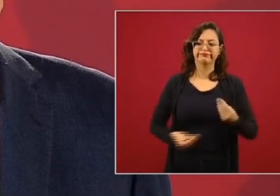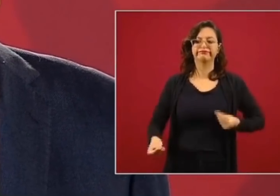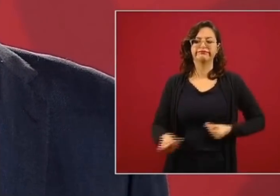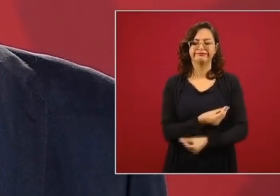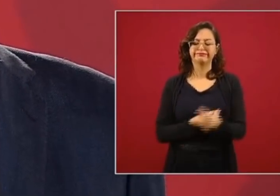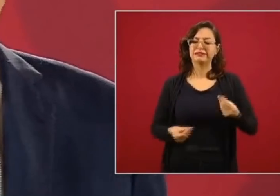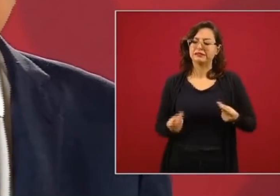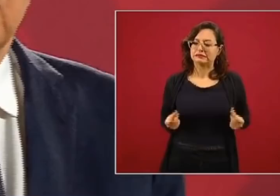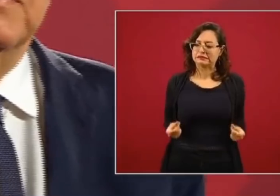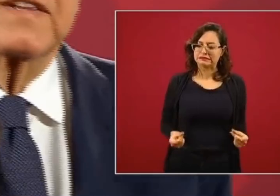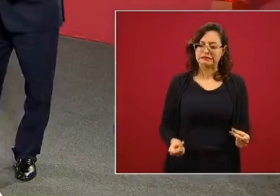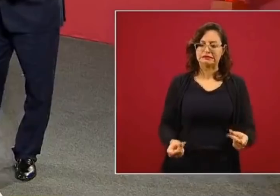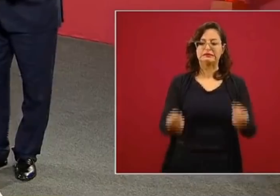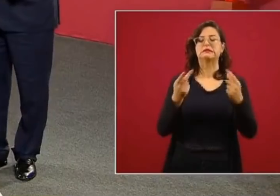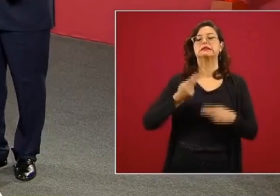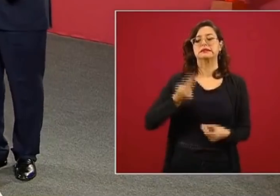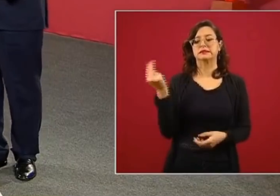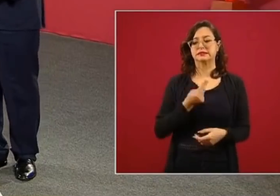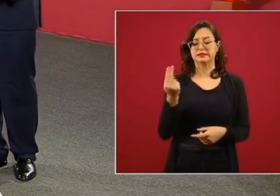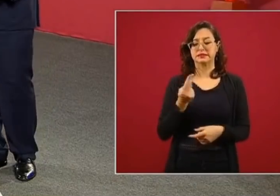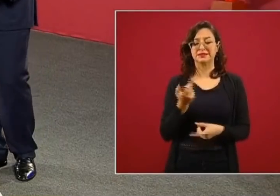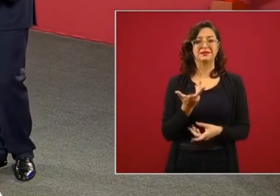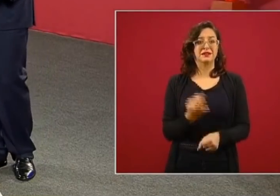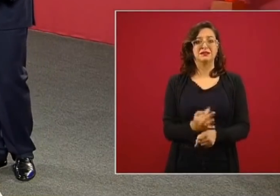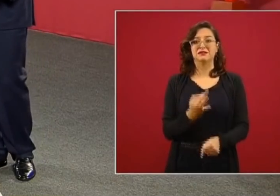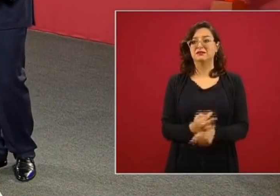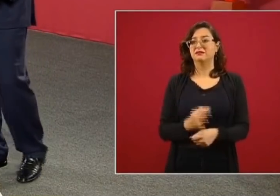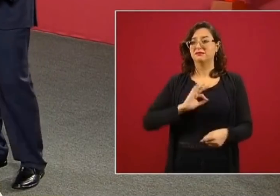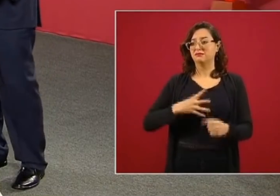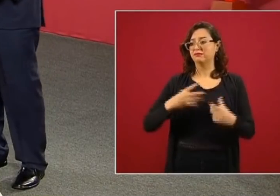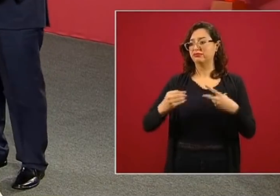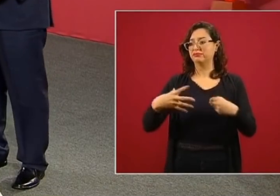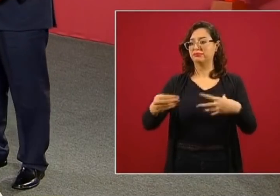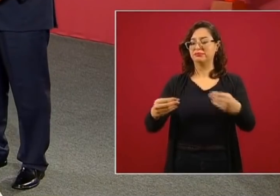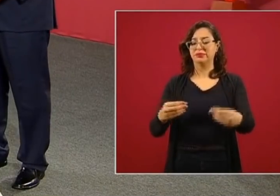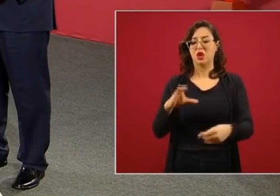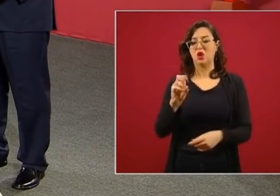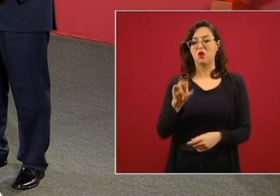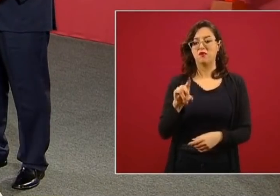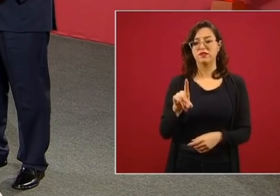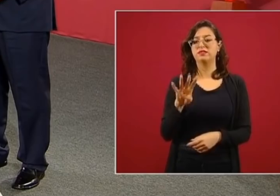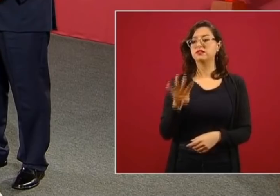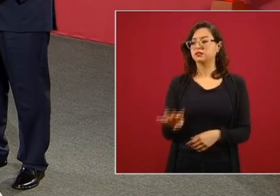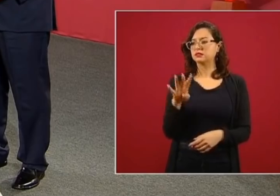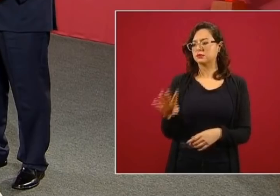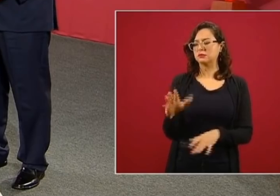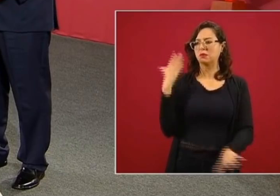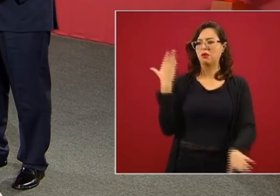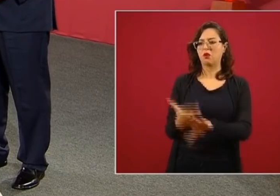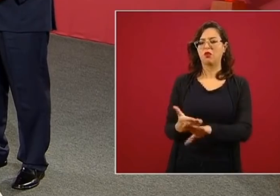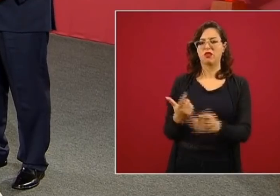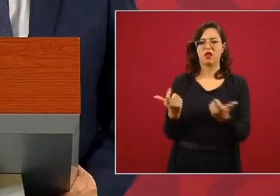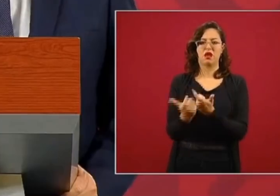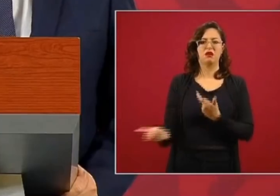economía, que ha sido afectada por la pandemia del COVID-19. En